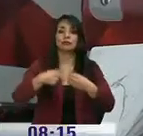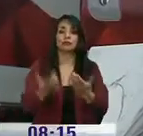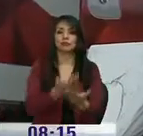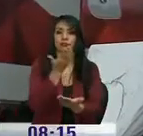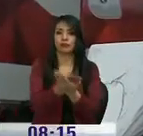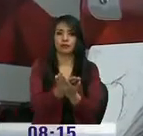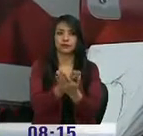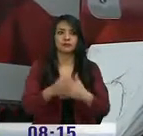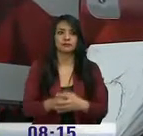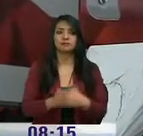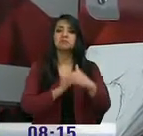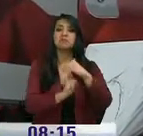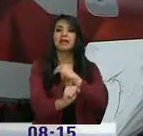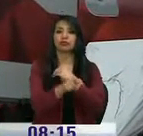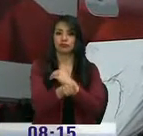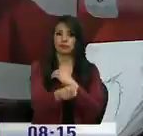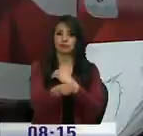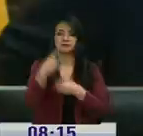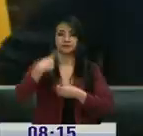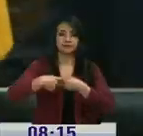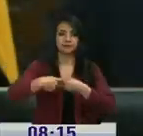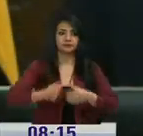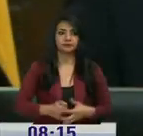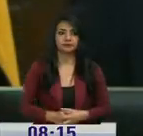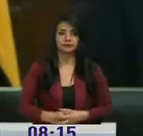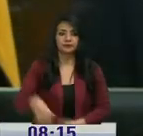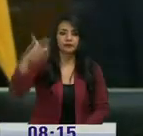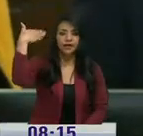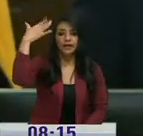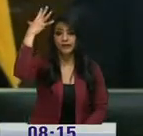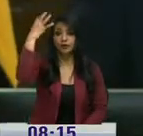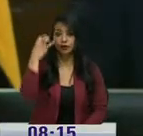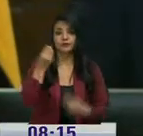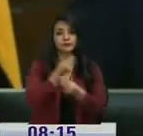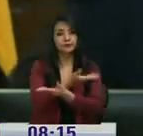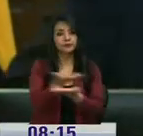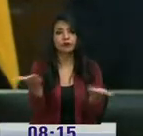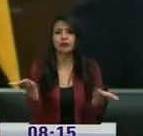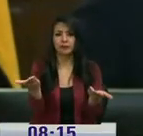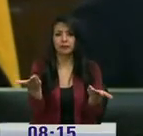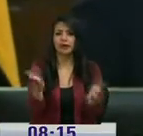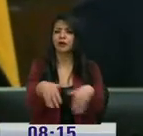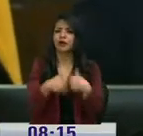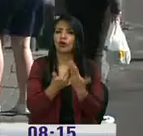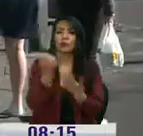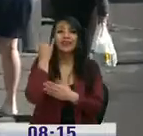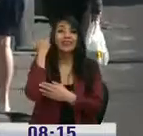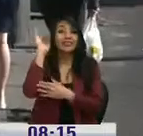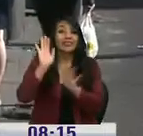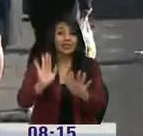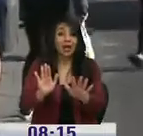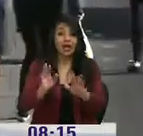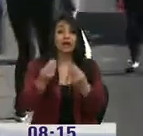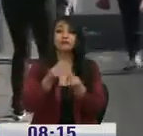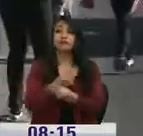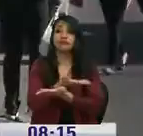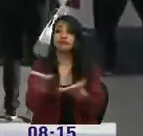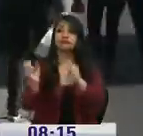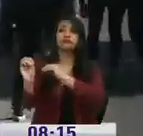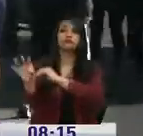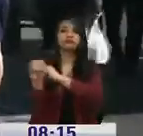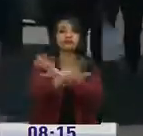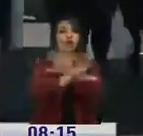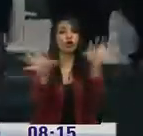como columna vertebral el Metro de Quito. El alcalde Mauricio Rodas dio a conocer adelantos de esta ambiciosa iniciativa que será socializada con el gremio